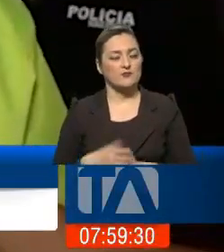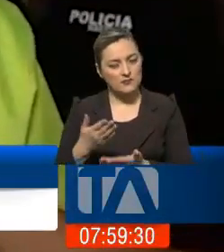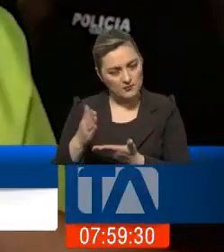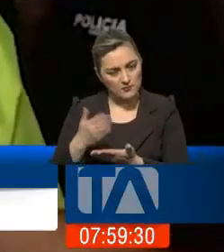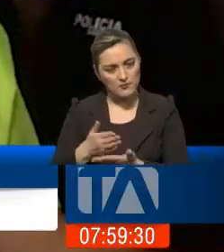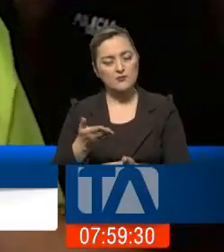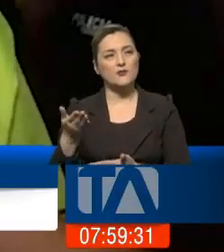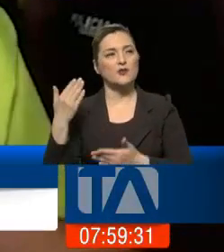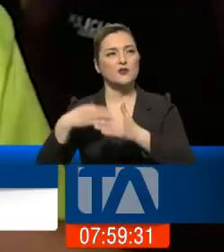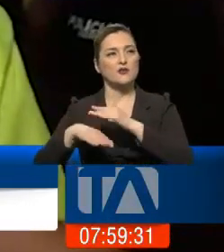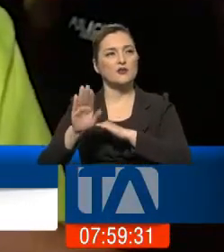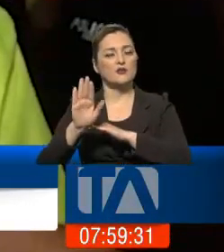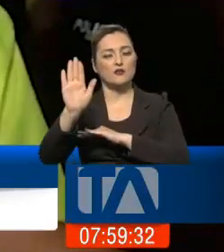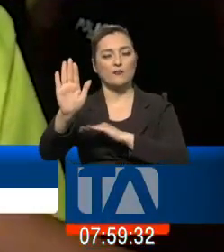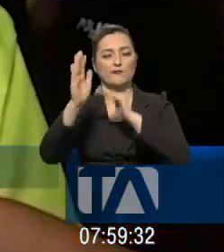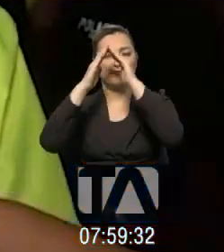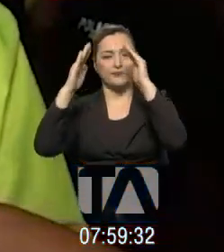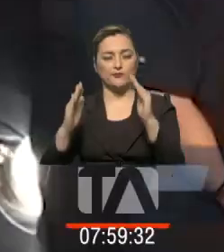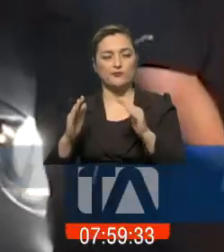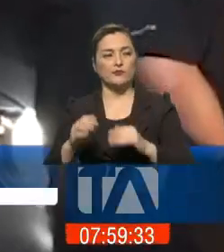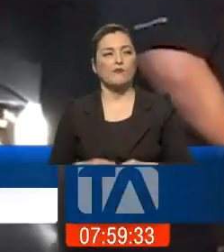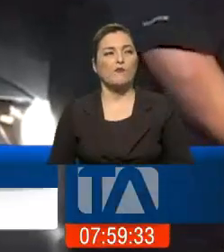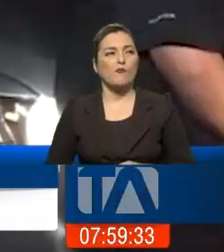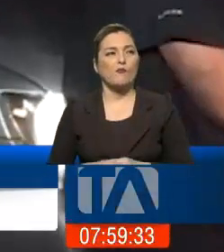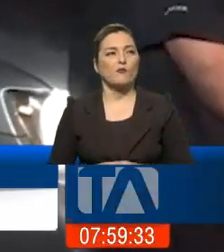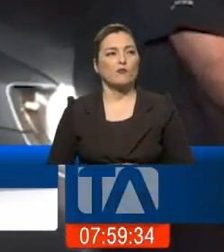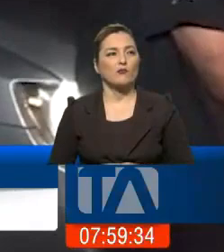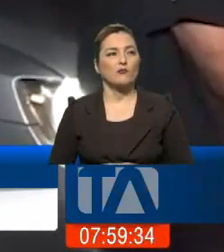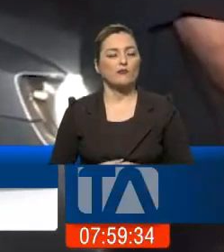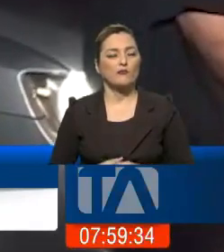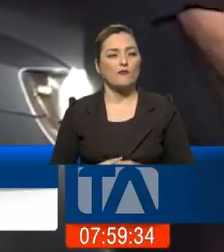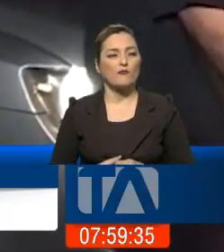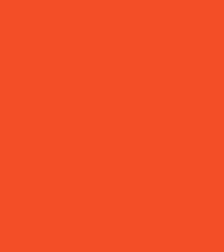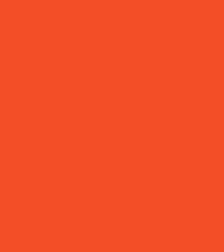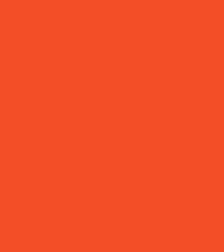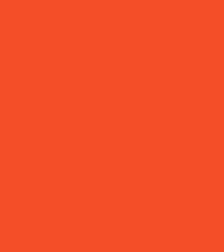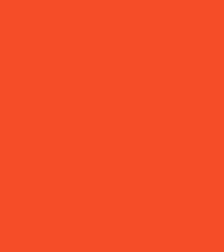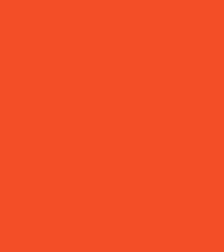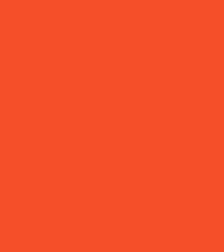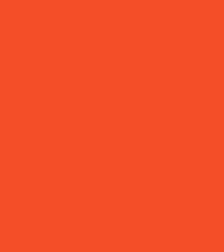básicamente a enviarlos pues para sus hogares, para sus casas, ¿no? Luis Alfredo Zúñiga, 24 horas.